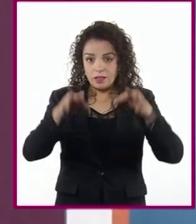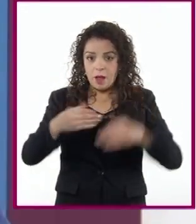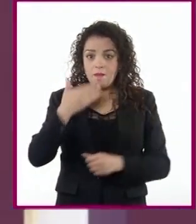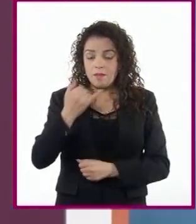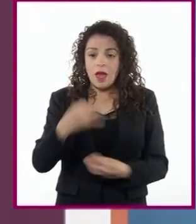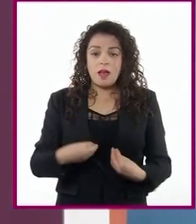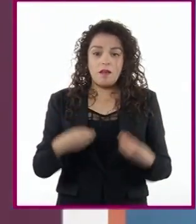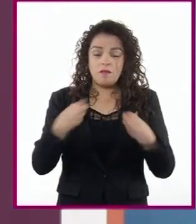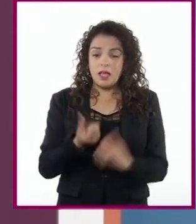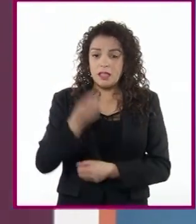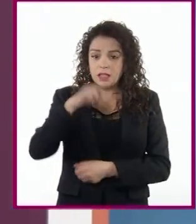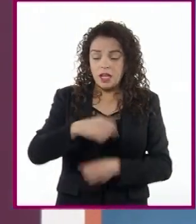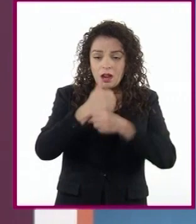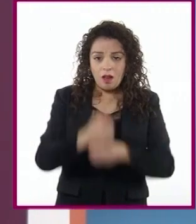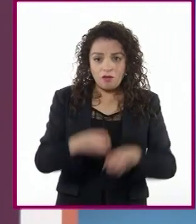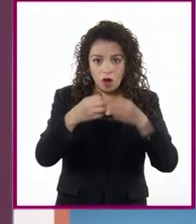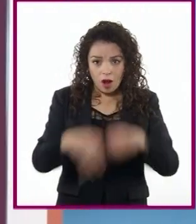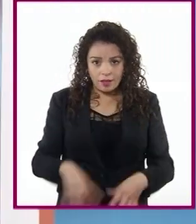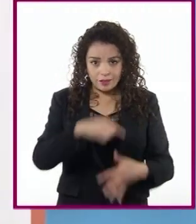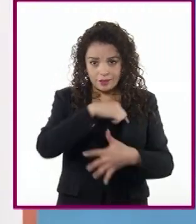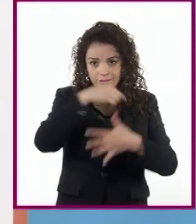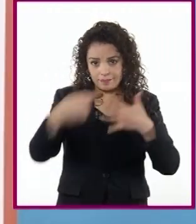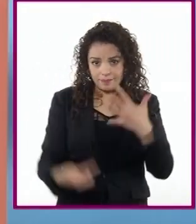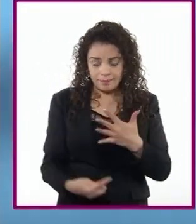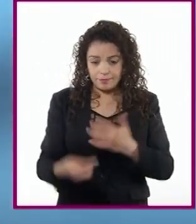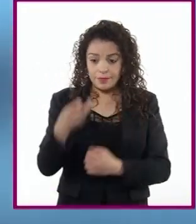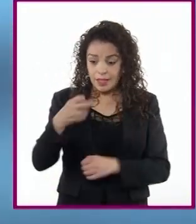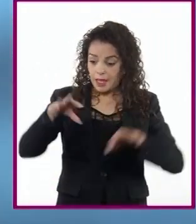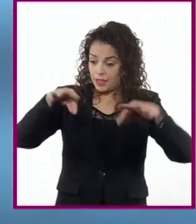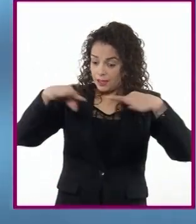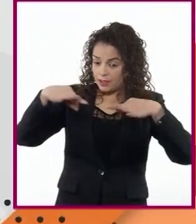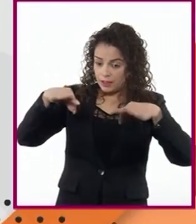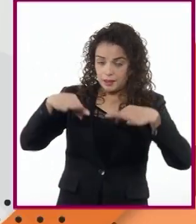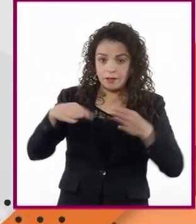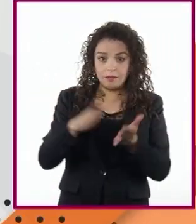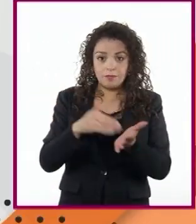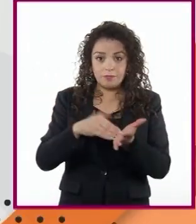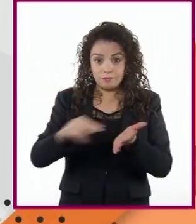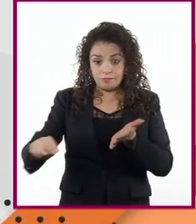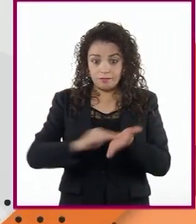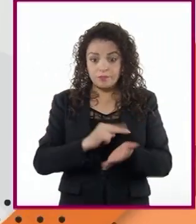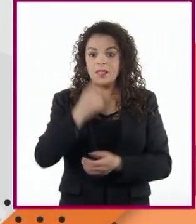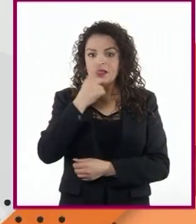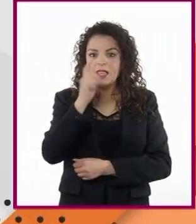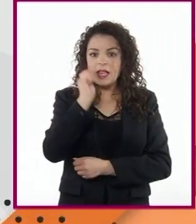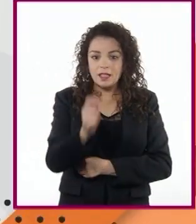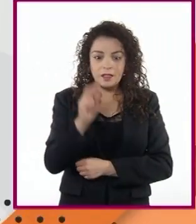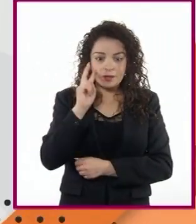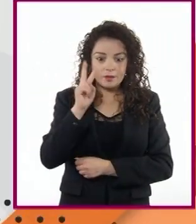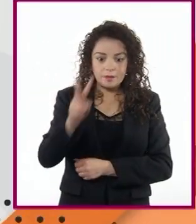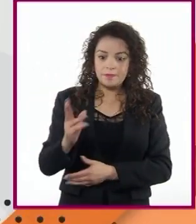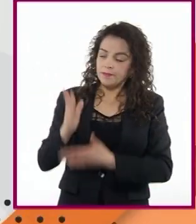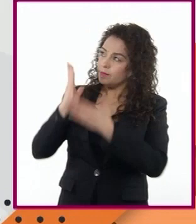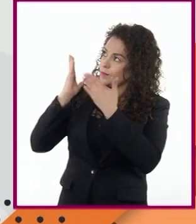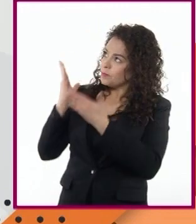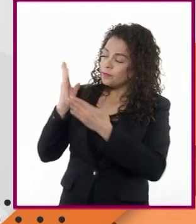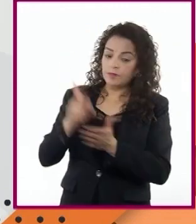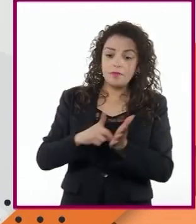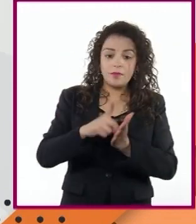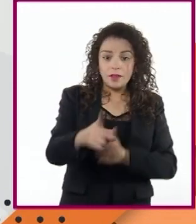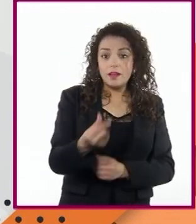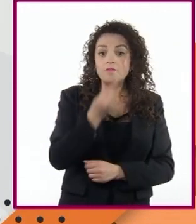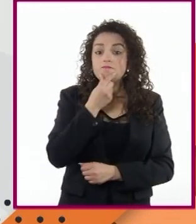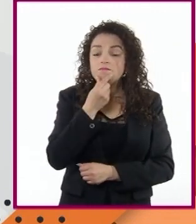violencia. En la declaración podemos leer lo siguiente. Una convención sobre los derechos del niño